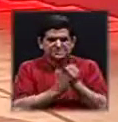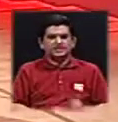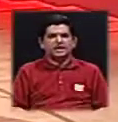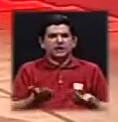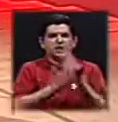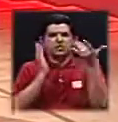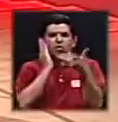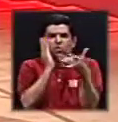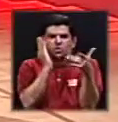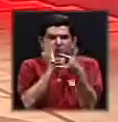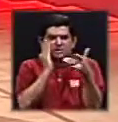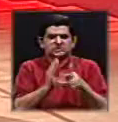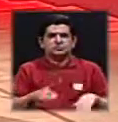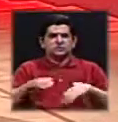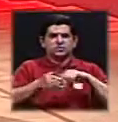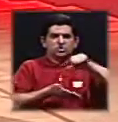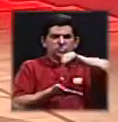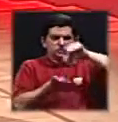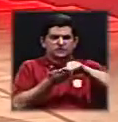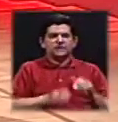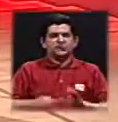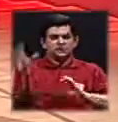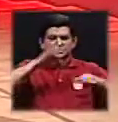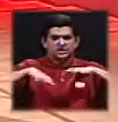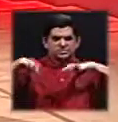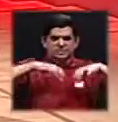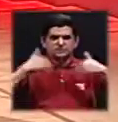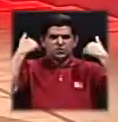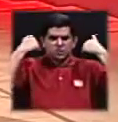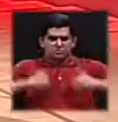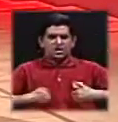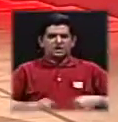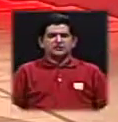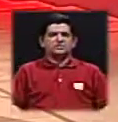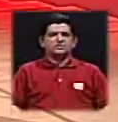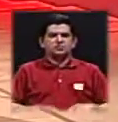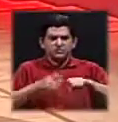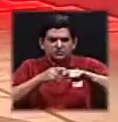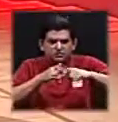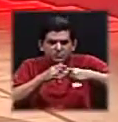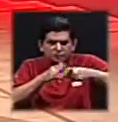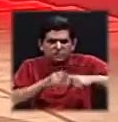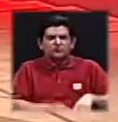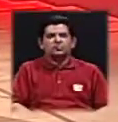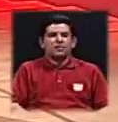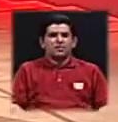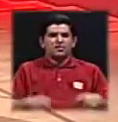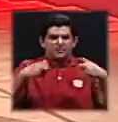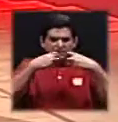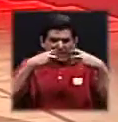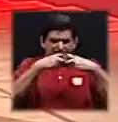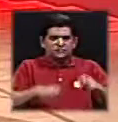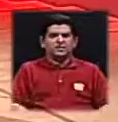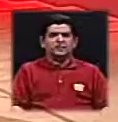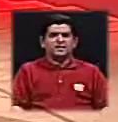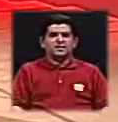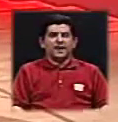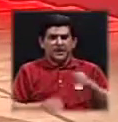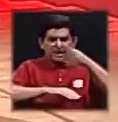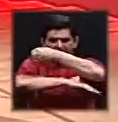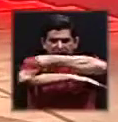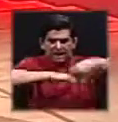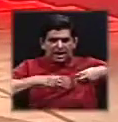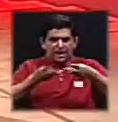innovación tecnológica en sus centros de ciencias de movimiento humano, hidráulica, mecatrónica, ciencias, ingeniería de